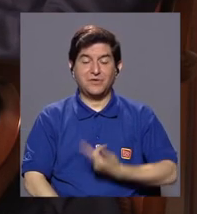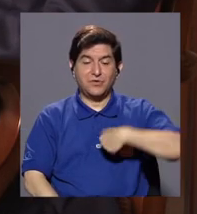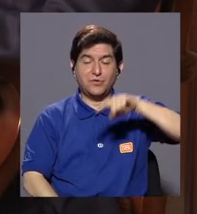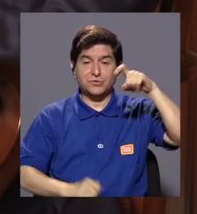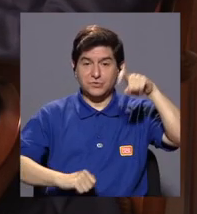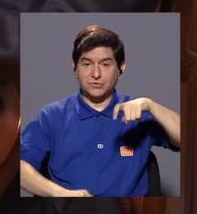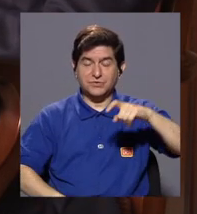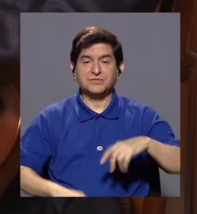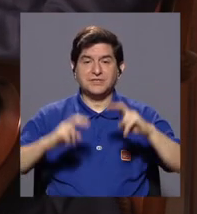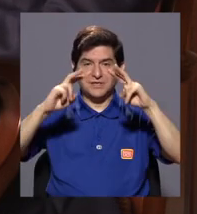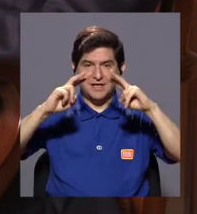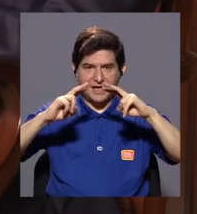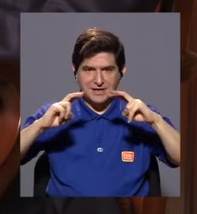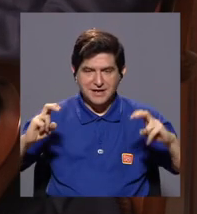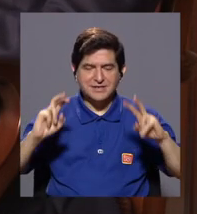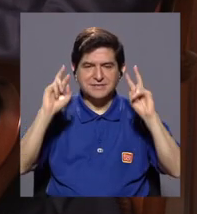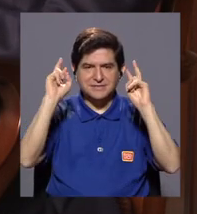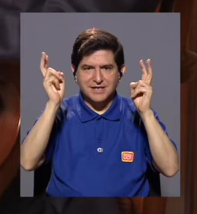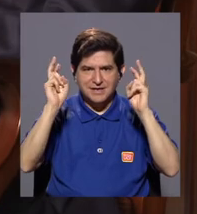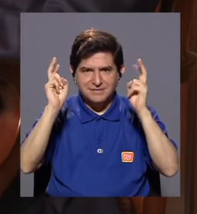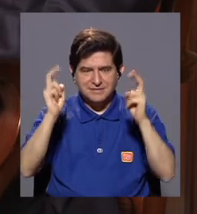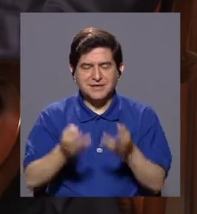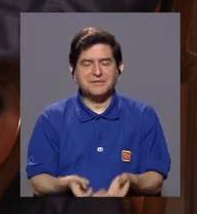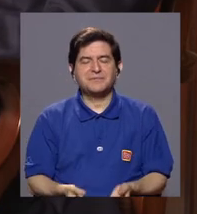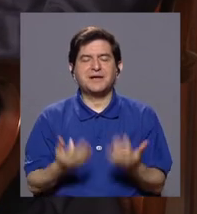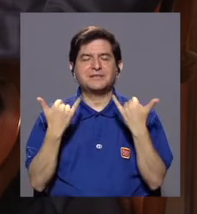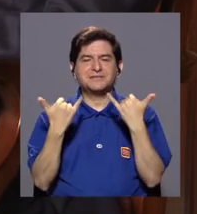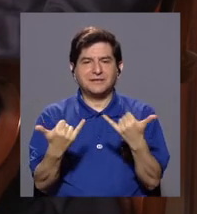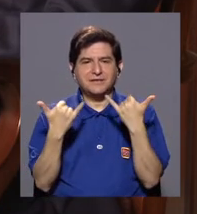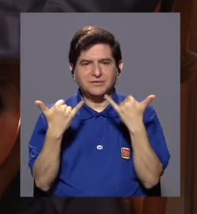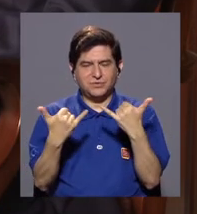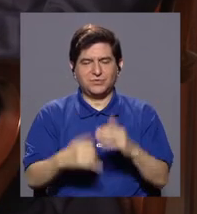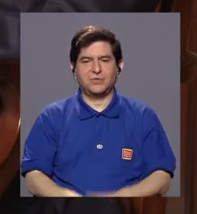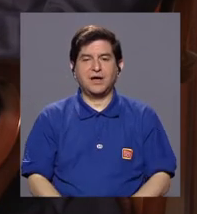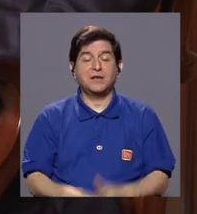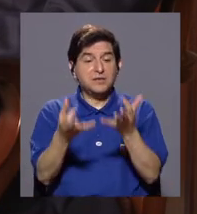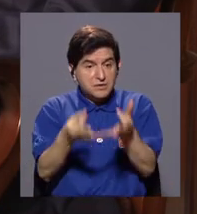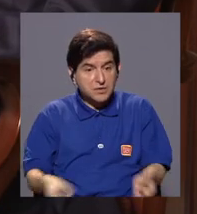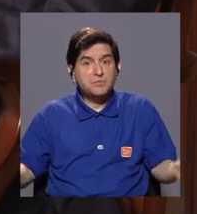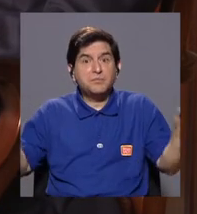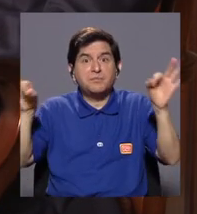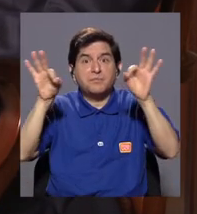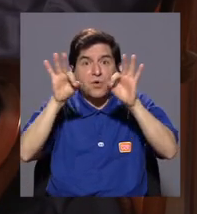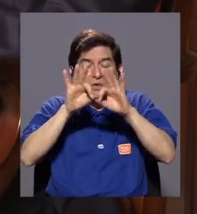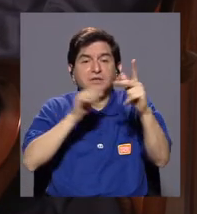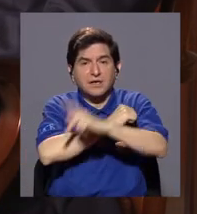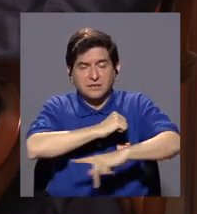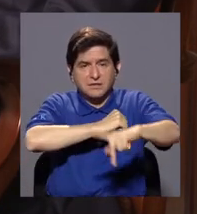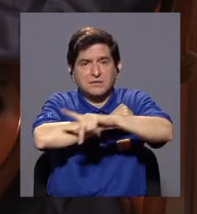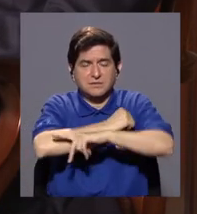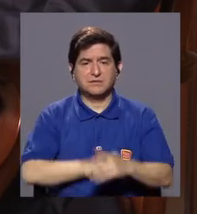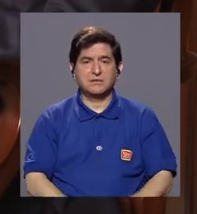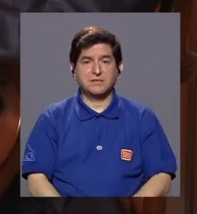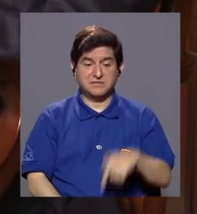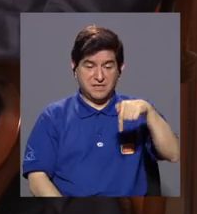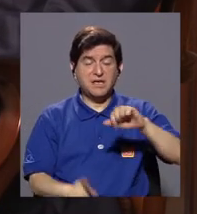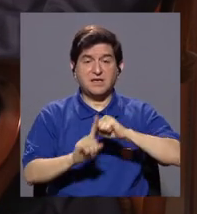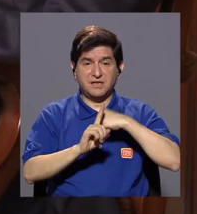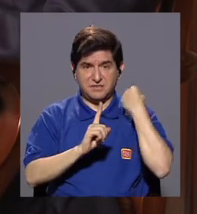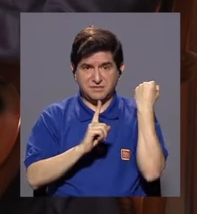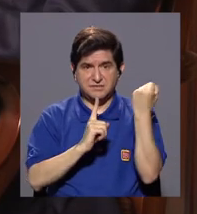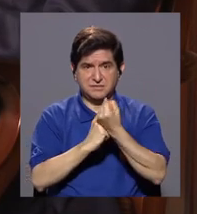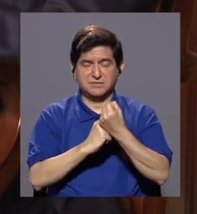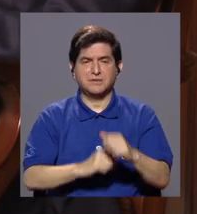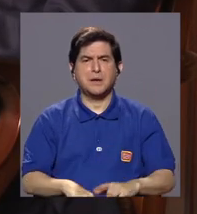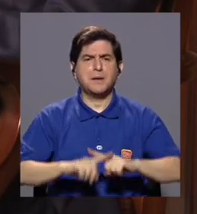cual tocamos temas que considero de gran actualidad, de gran importancia para nuestro país, para nuestra